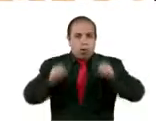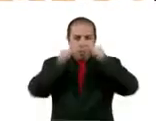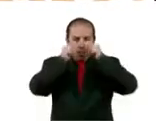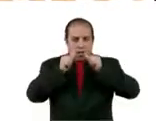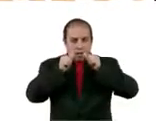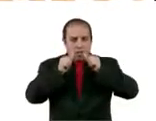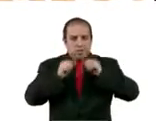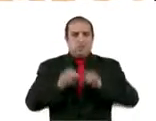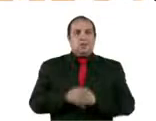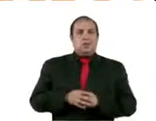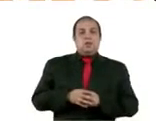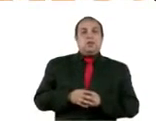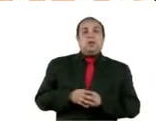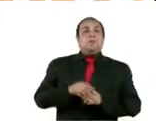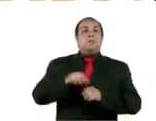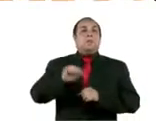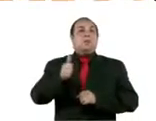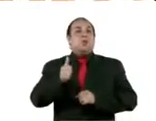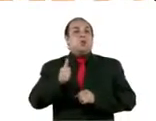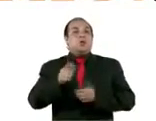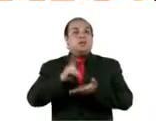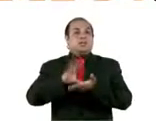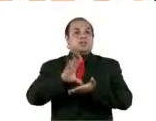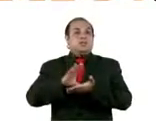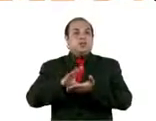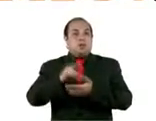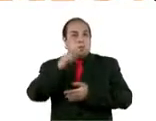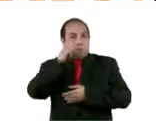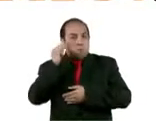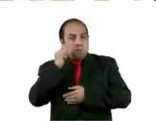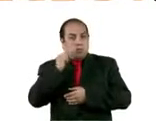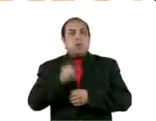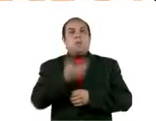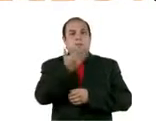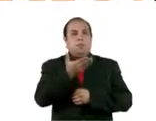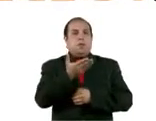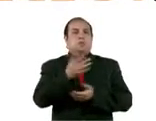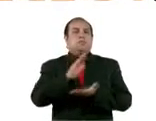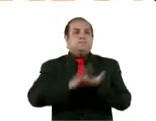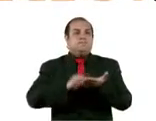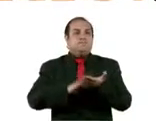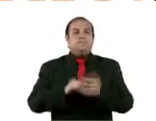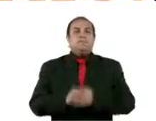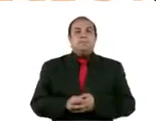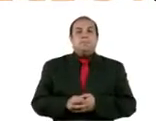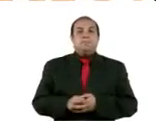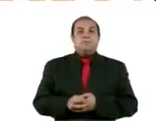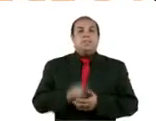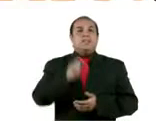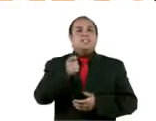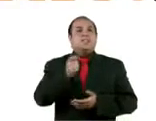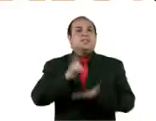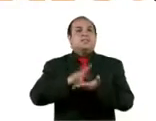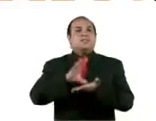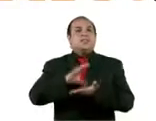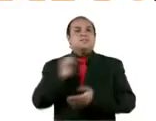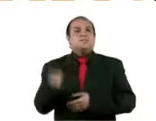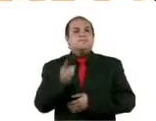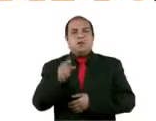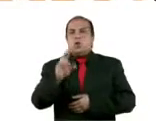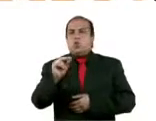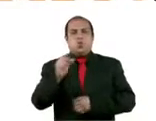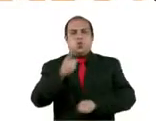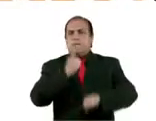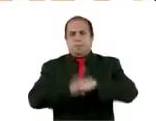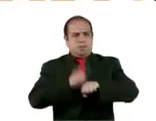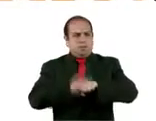así. Y también hacer un llamado a la población que cuando hablamos de discapacidad permanente no hablamos de alguna enfermedad, que